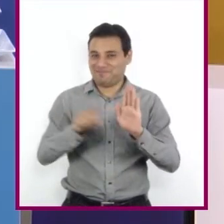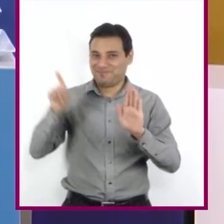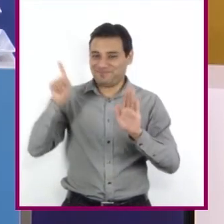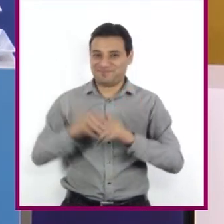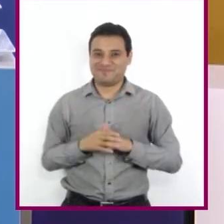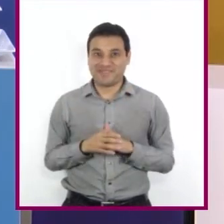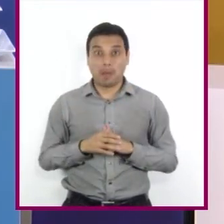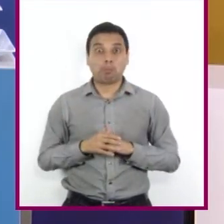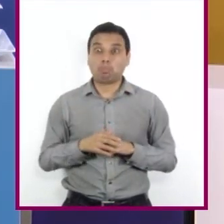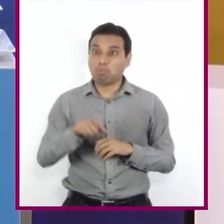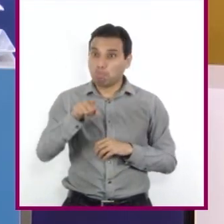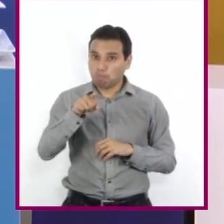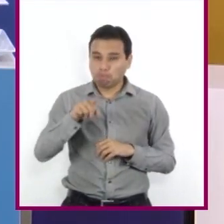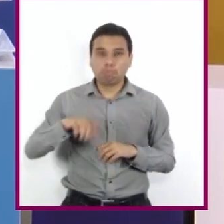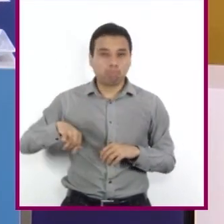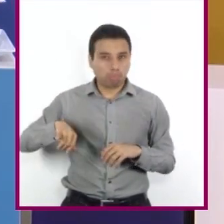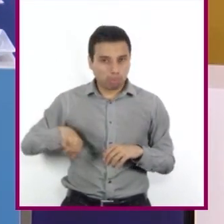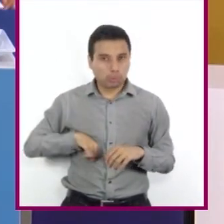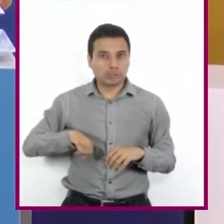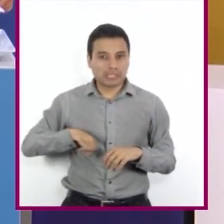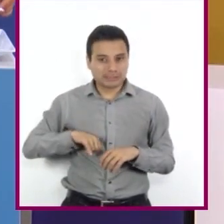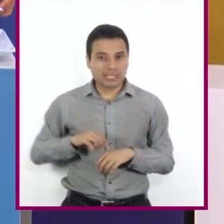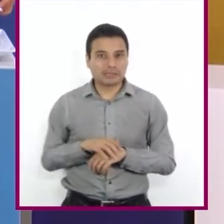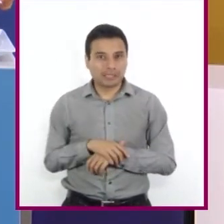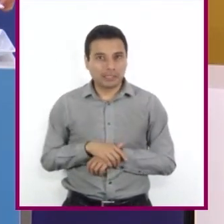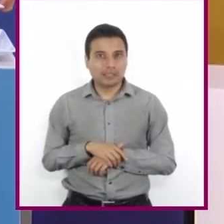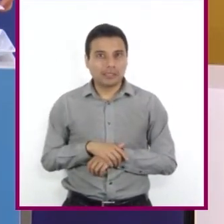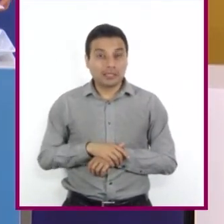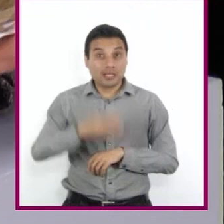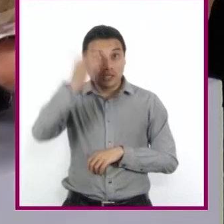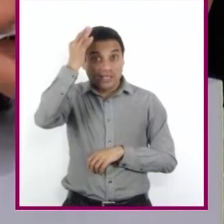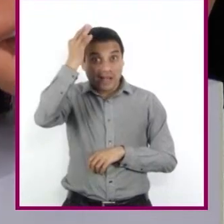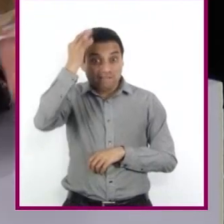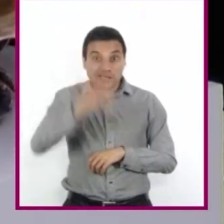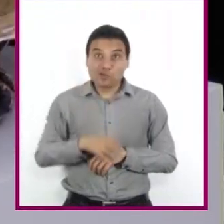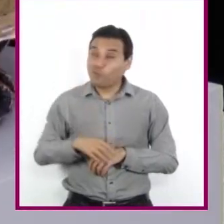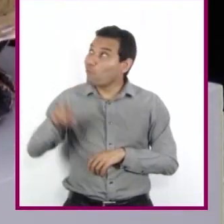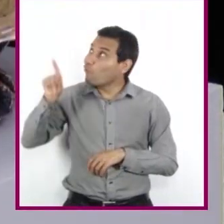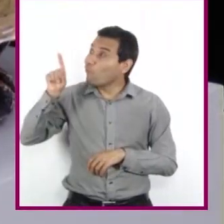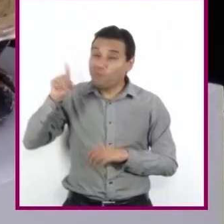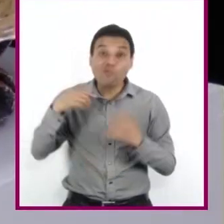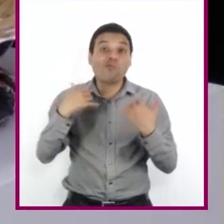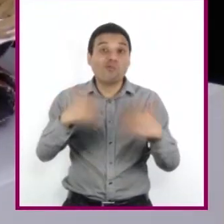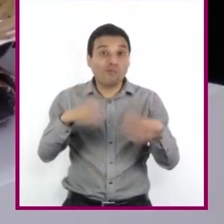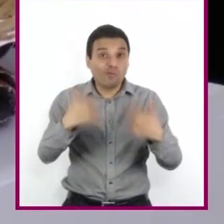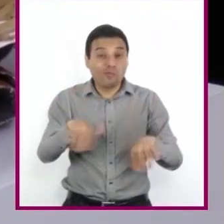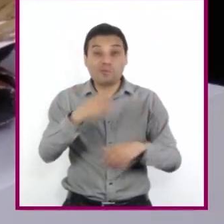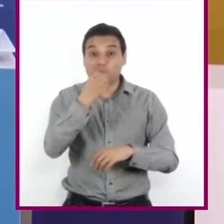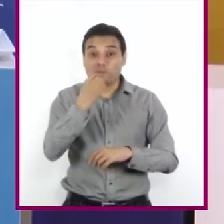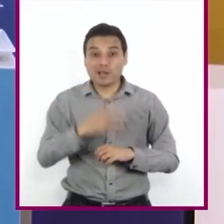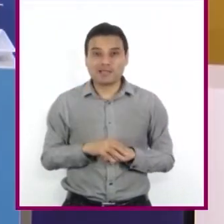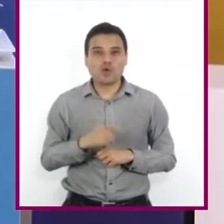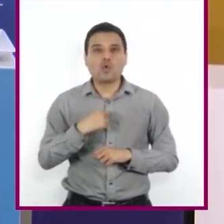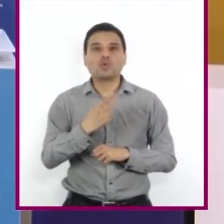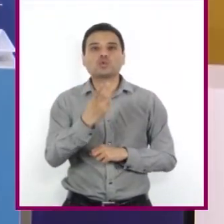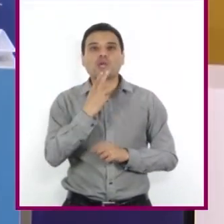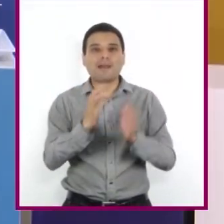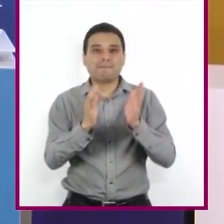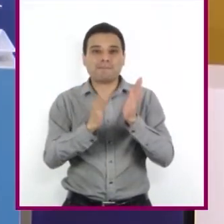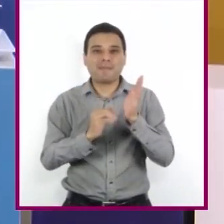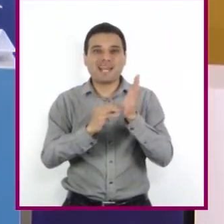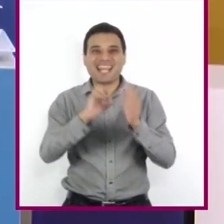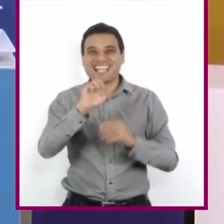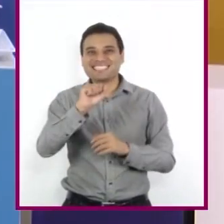Fíjense que es muy interesante cómo hizo su cabello. Sí, utilicé el papel estraza, ese que a veces te dan